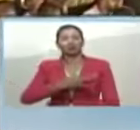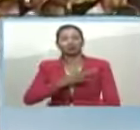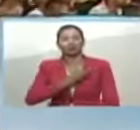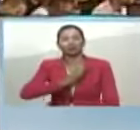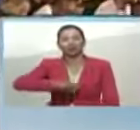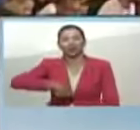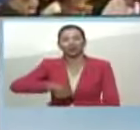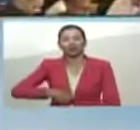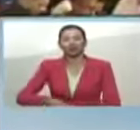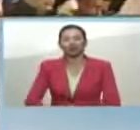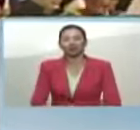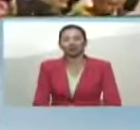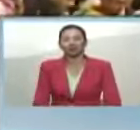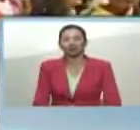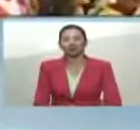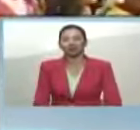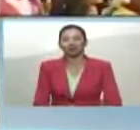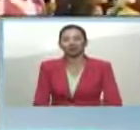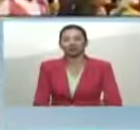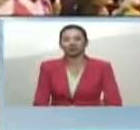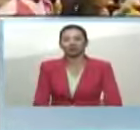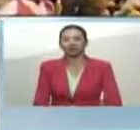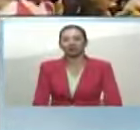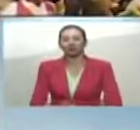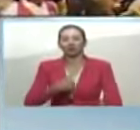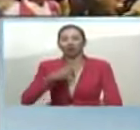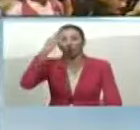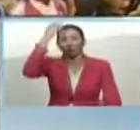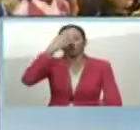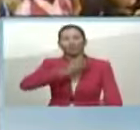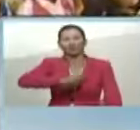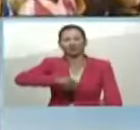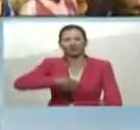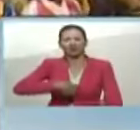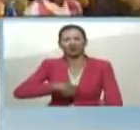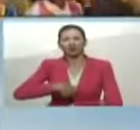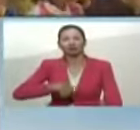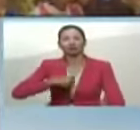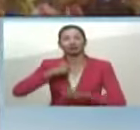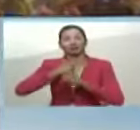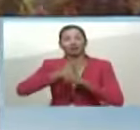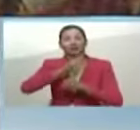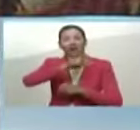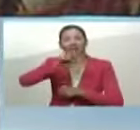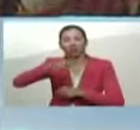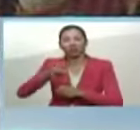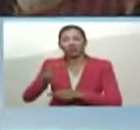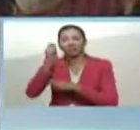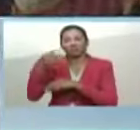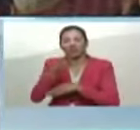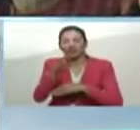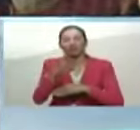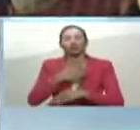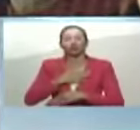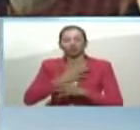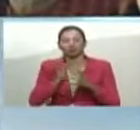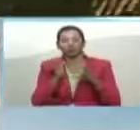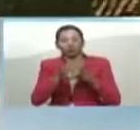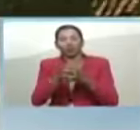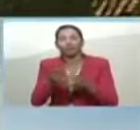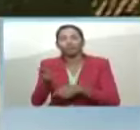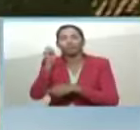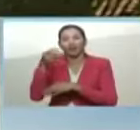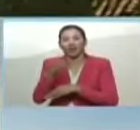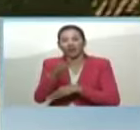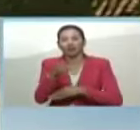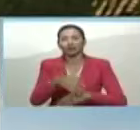presidente. ¿Qué consejo eres tú? Yo soy del Consejo Presidencial de Campesinos y Pescadores, pero estoy por el sector pesquero aquí. Ah,